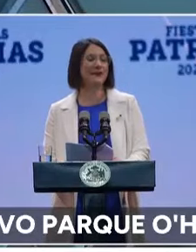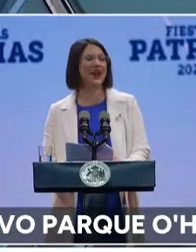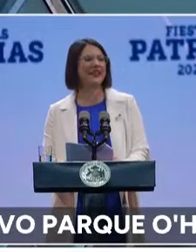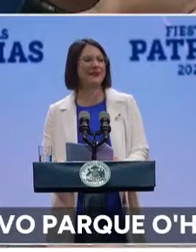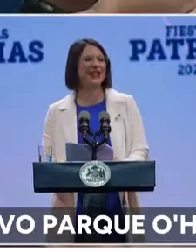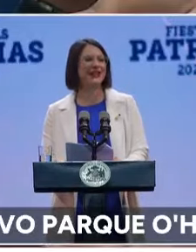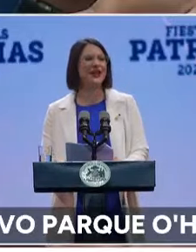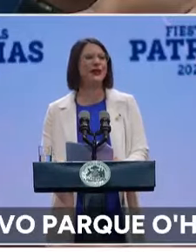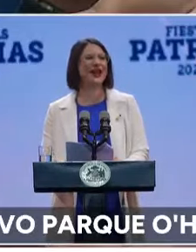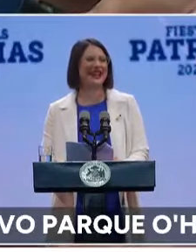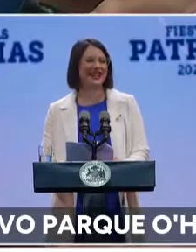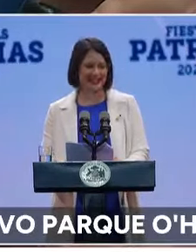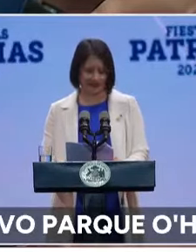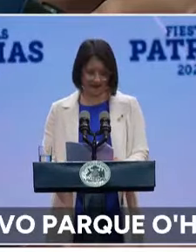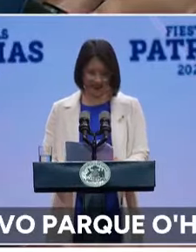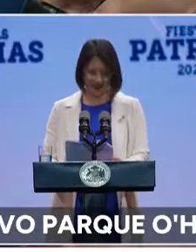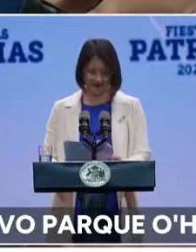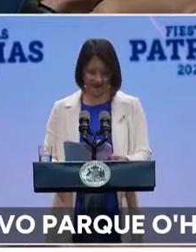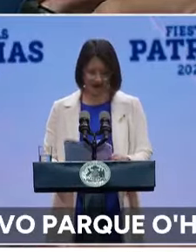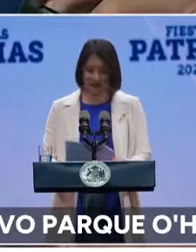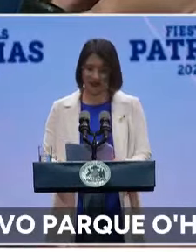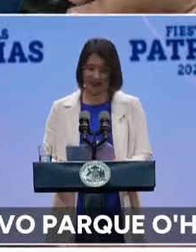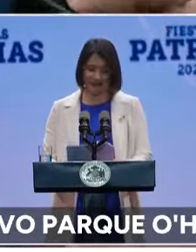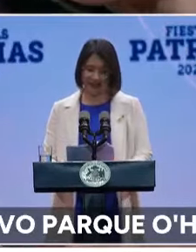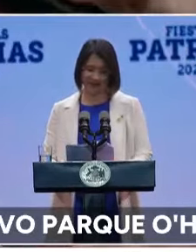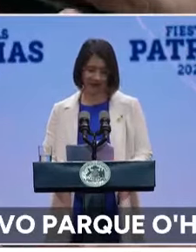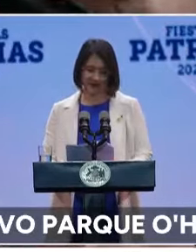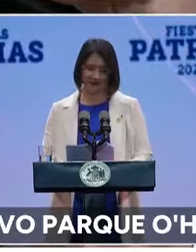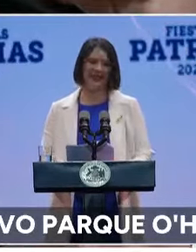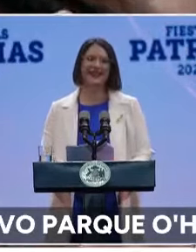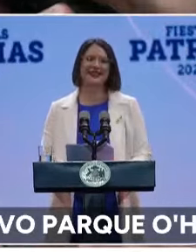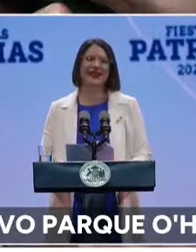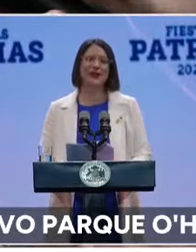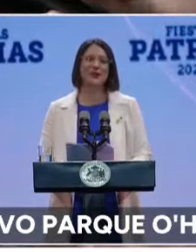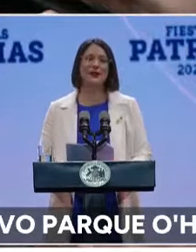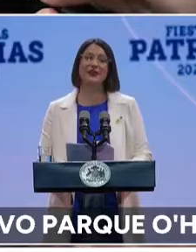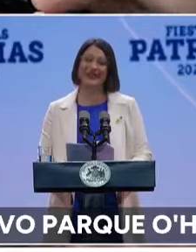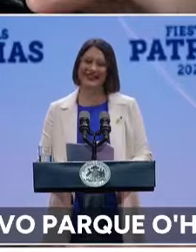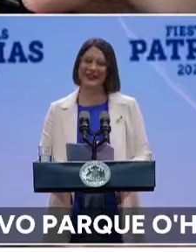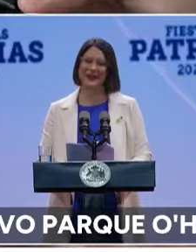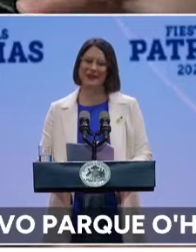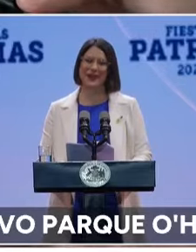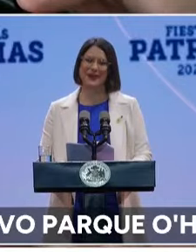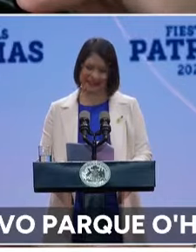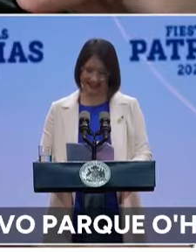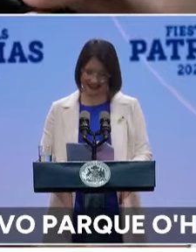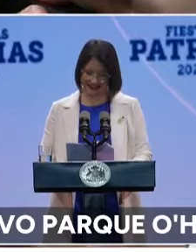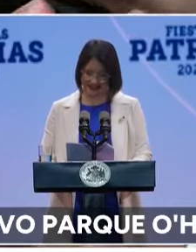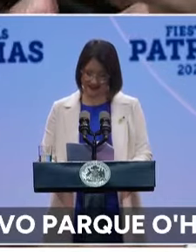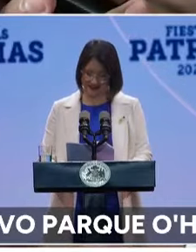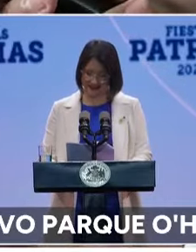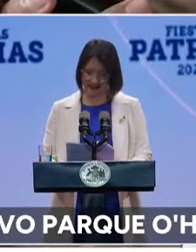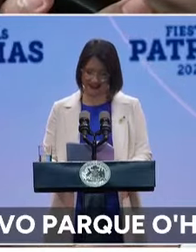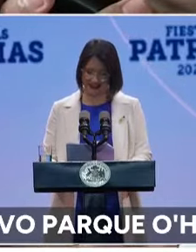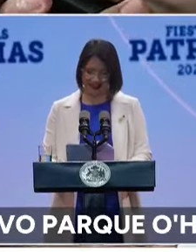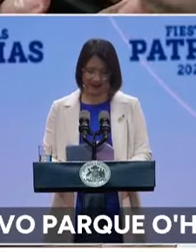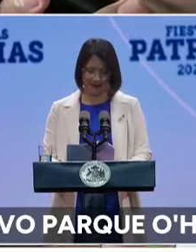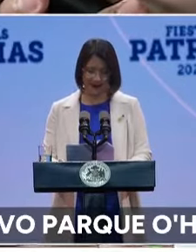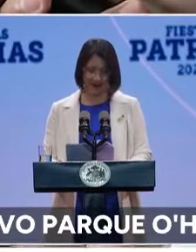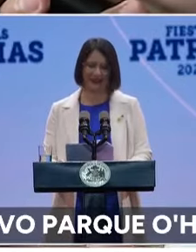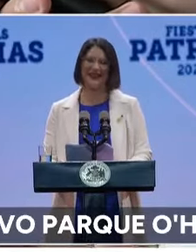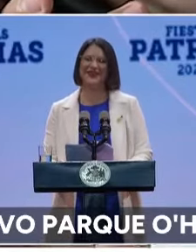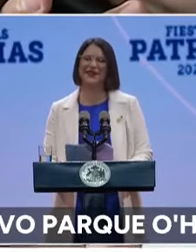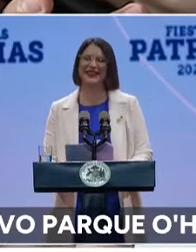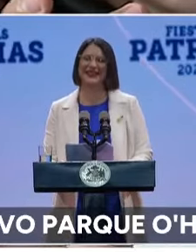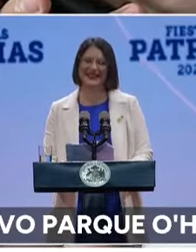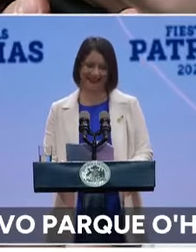Corte Suprema. Que el contexto en el cual fueron dados a conocer es incompleto, confuso y que hoy día pueden explicarse. Si eso es así, ustedes podrán